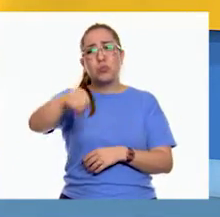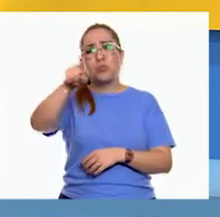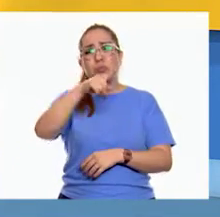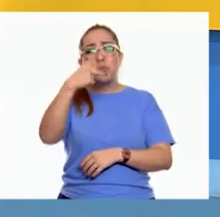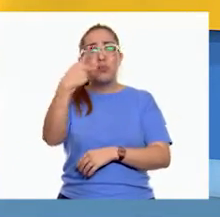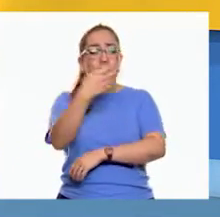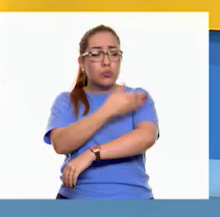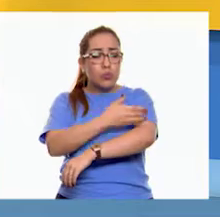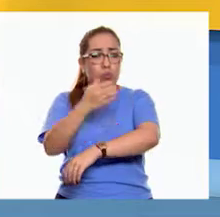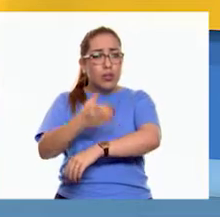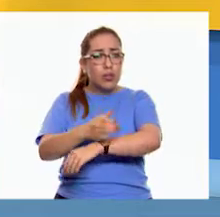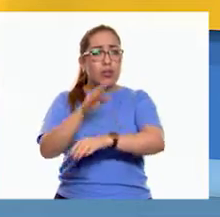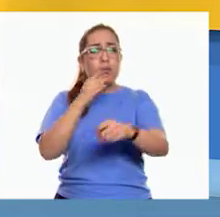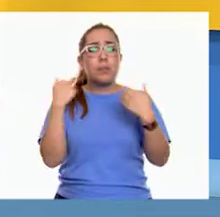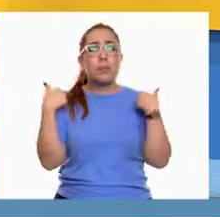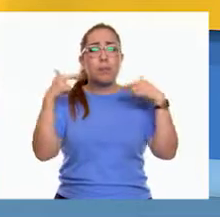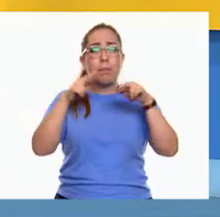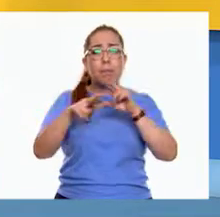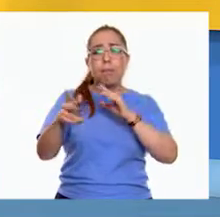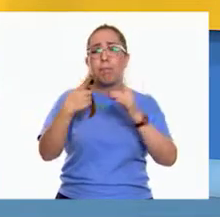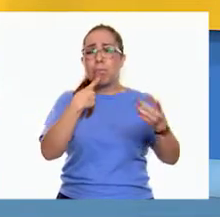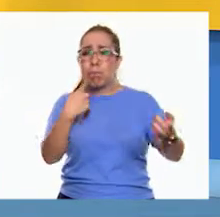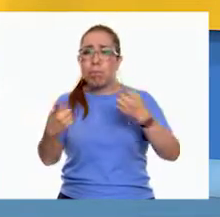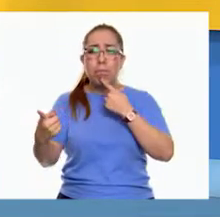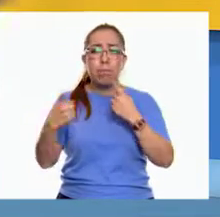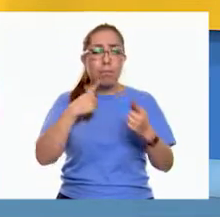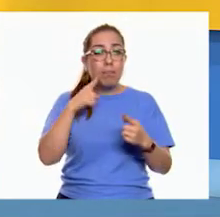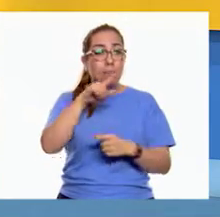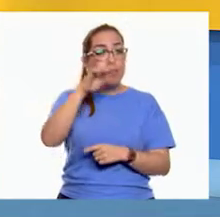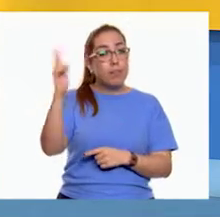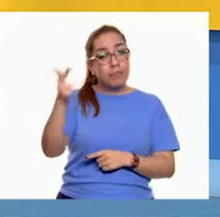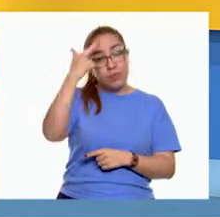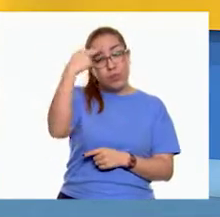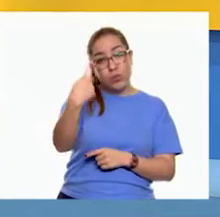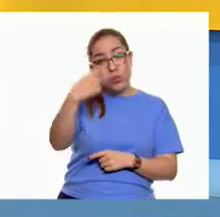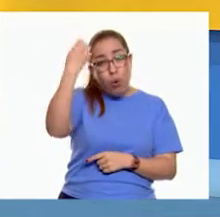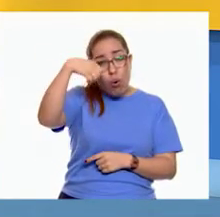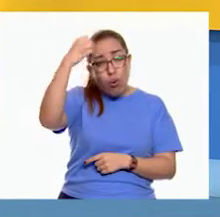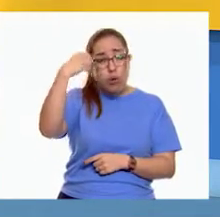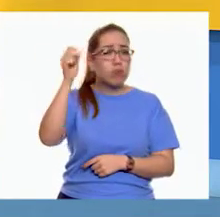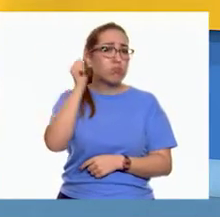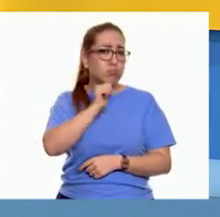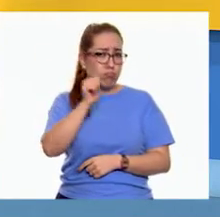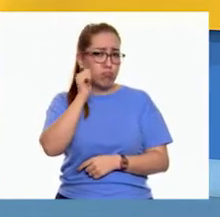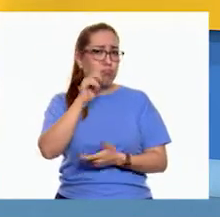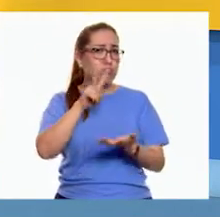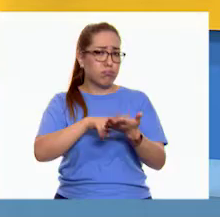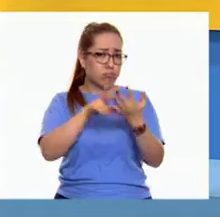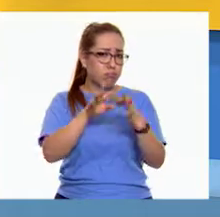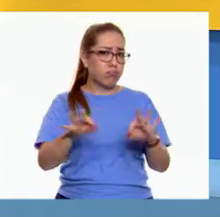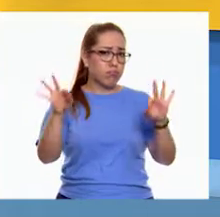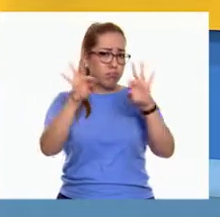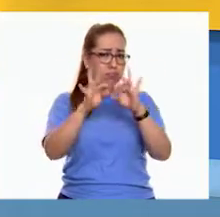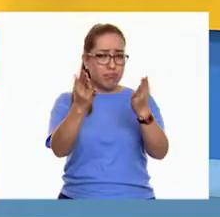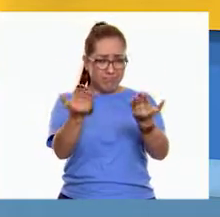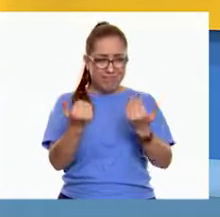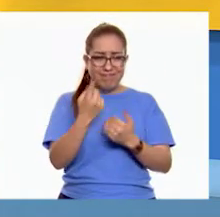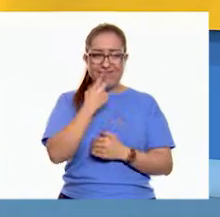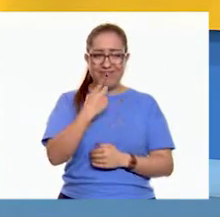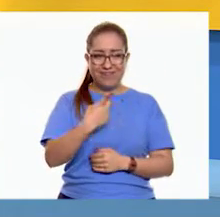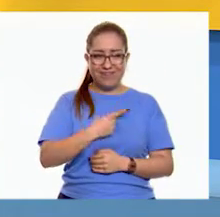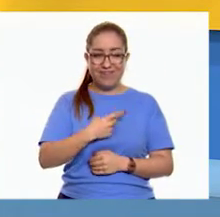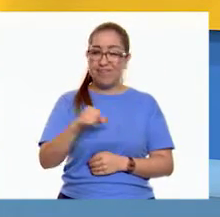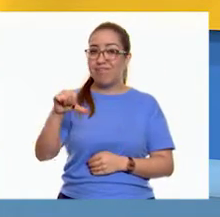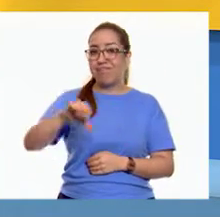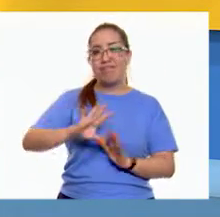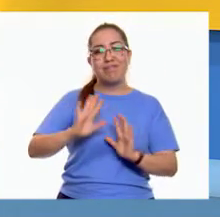sus compañeros y maestros. Y recuerden que su opinión siempre es muy importante, así que les invitamos a que nos la compartan. Nuestro repaso